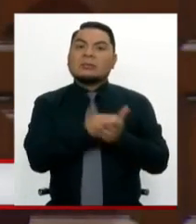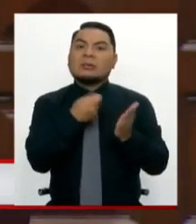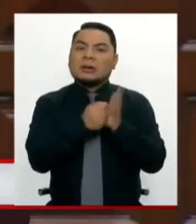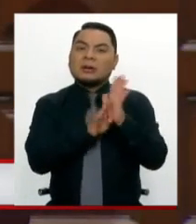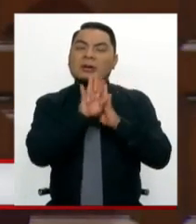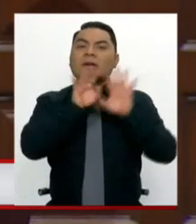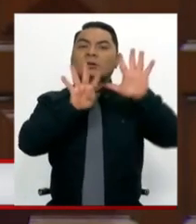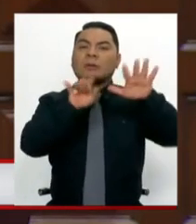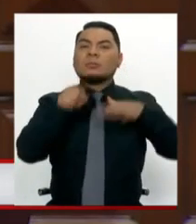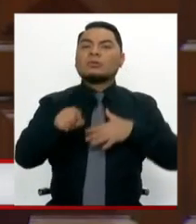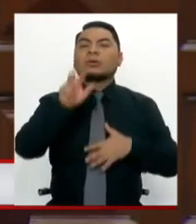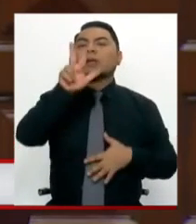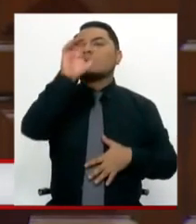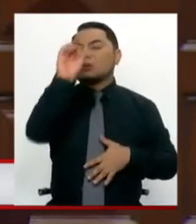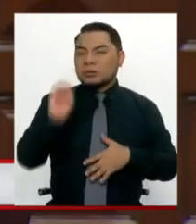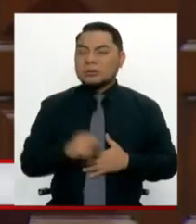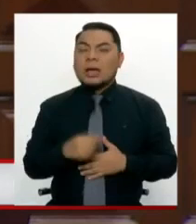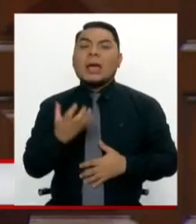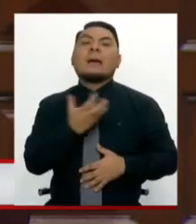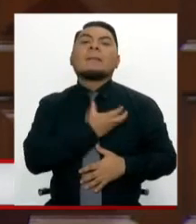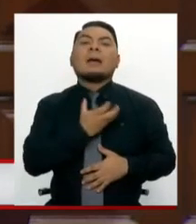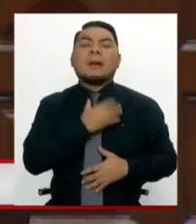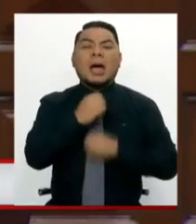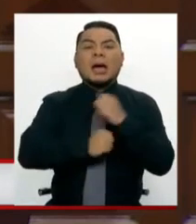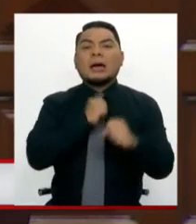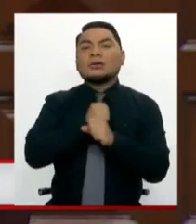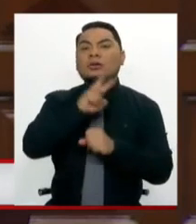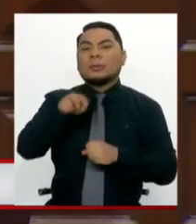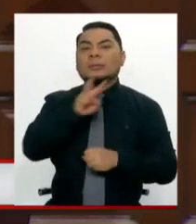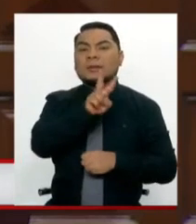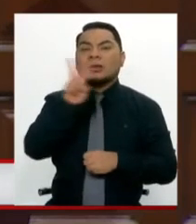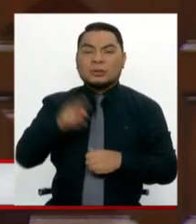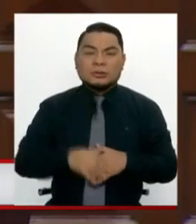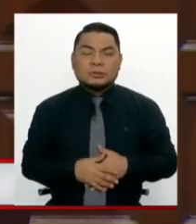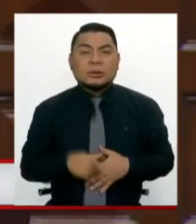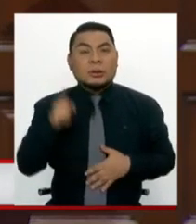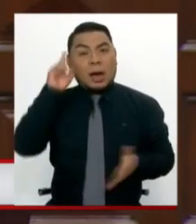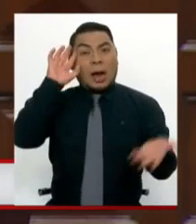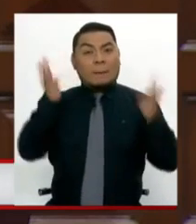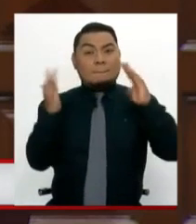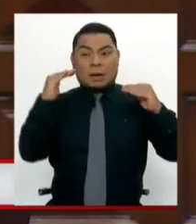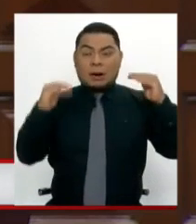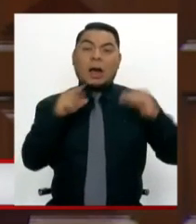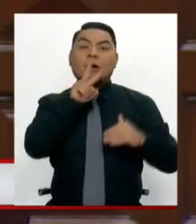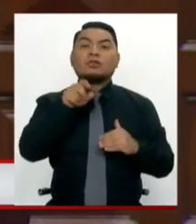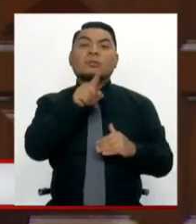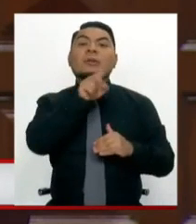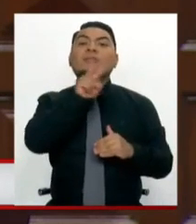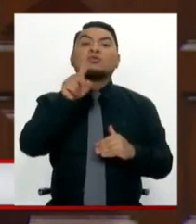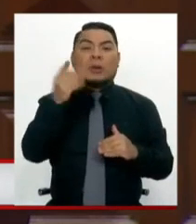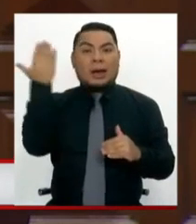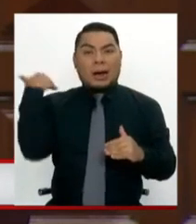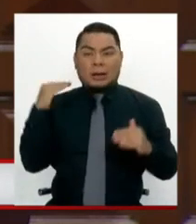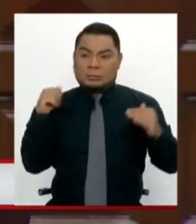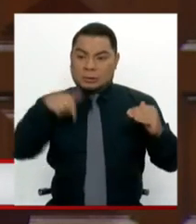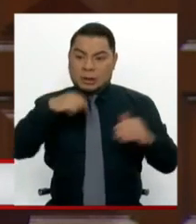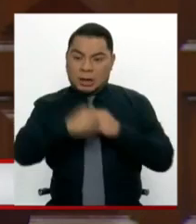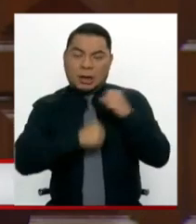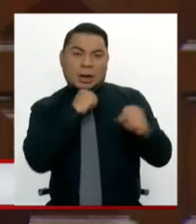en 9.3% en mayo del 2022. Si comparamos con mayo del 2021, y